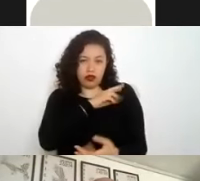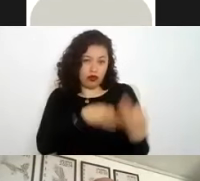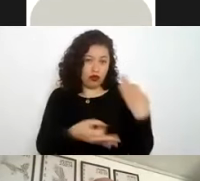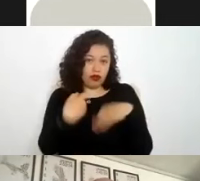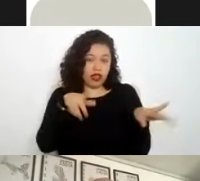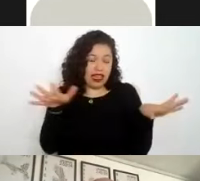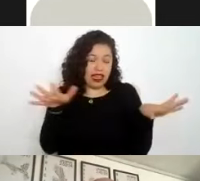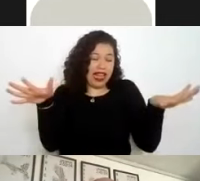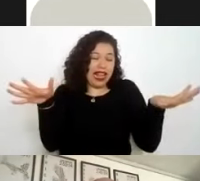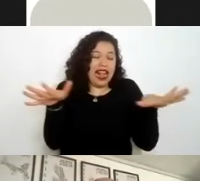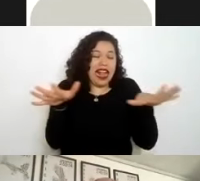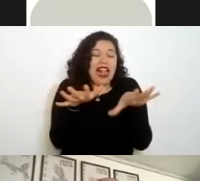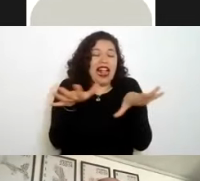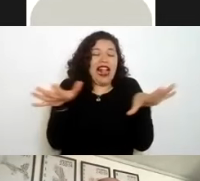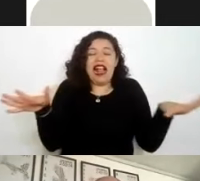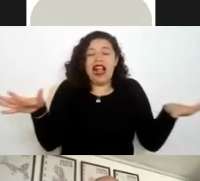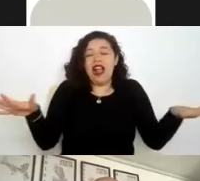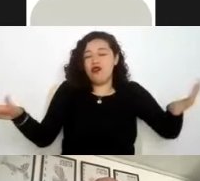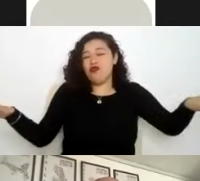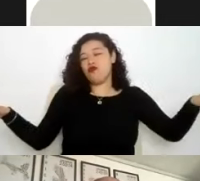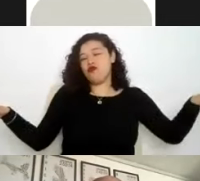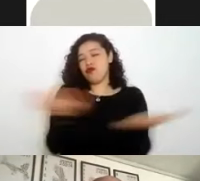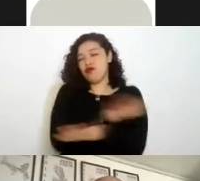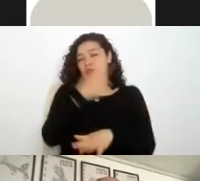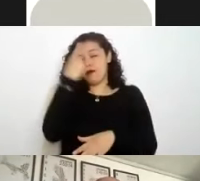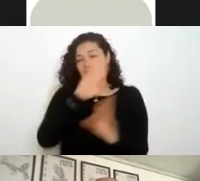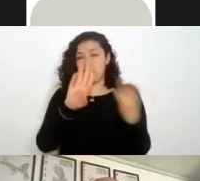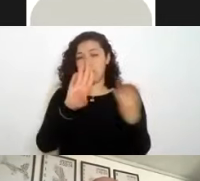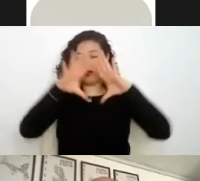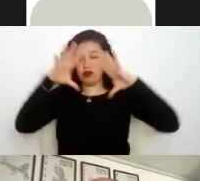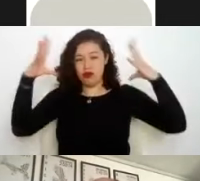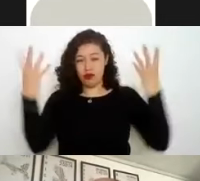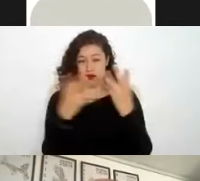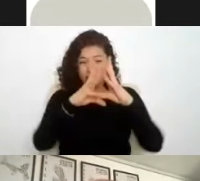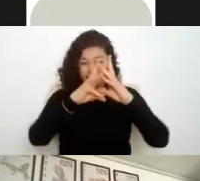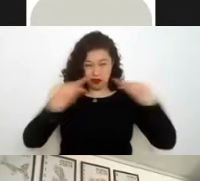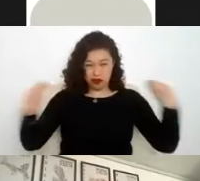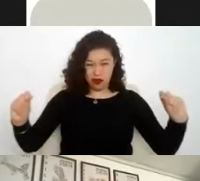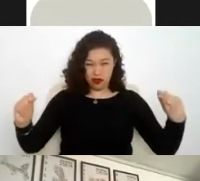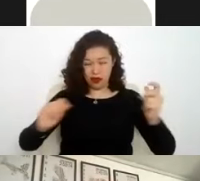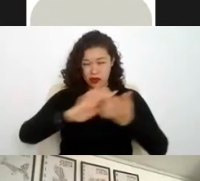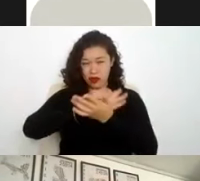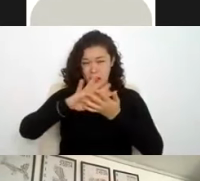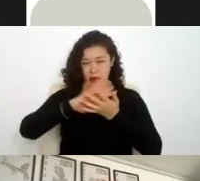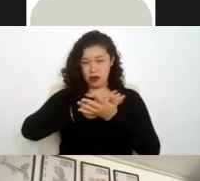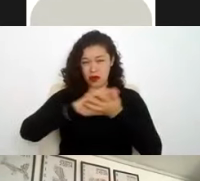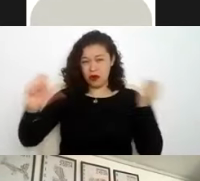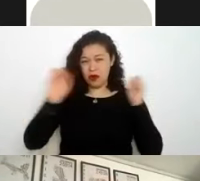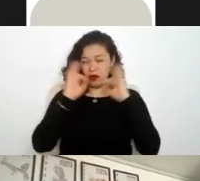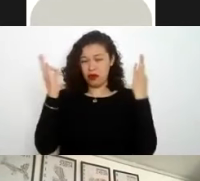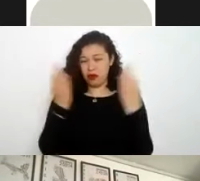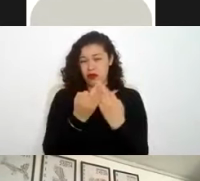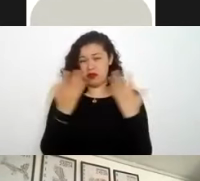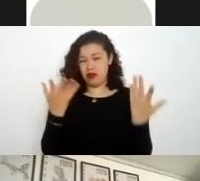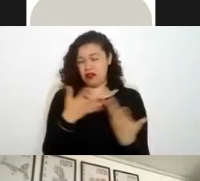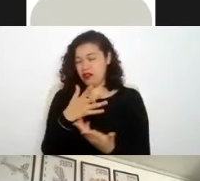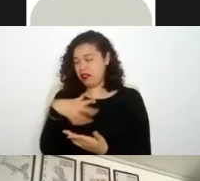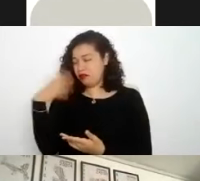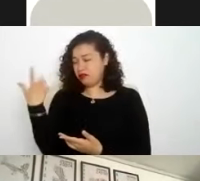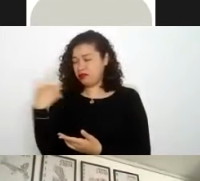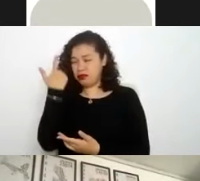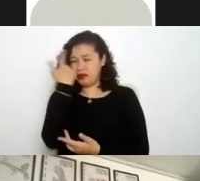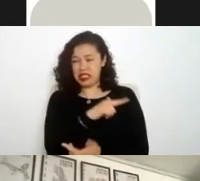cambio radical porque pues, el mundo nos lo estamos acabando, estamos terminando con el mundo de una manera increíble, desmedida y que creo que